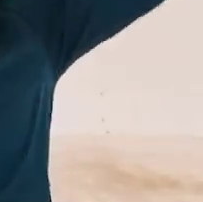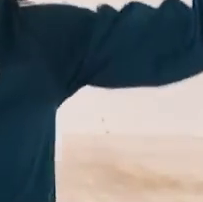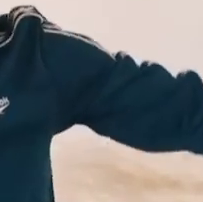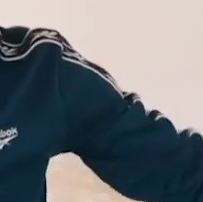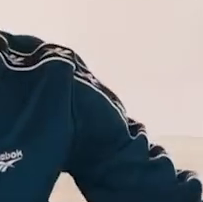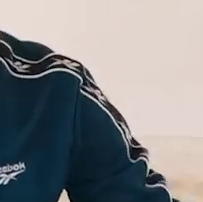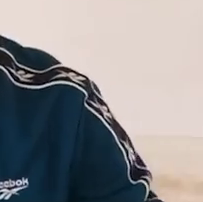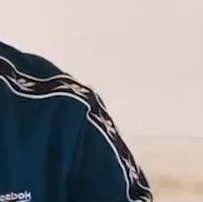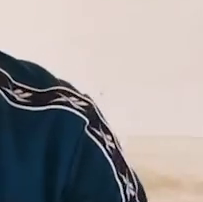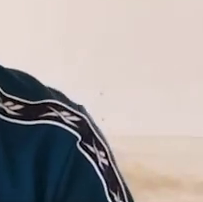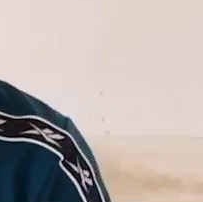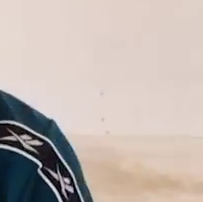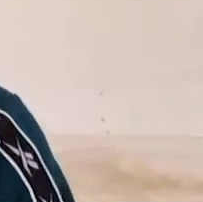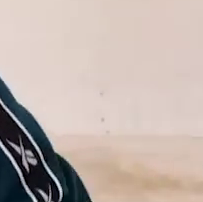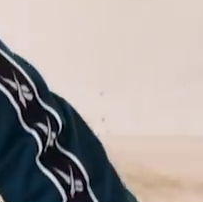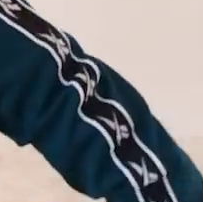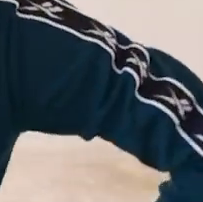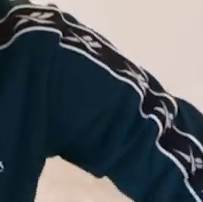inhalamos,